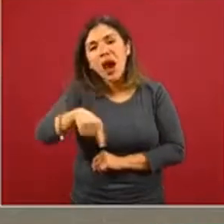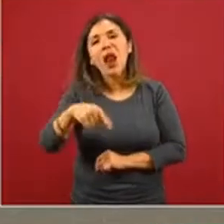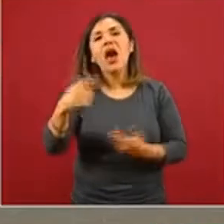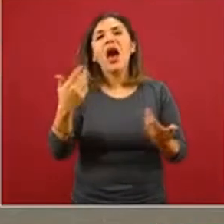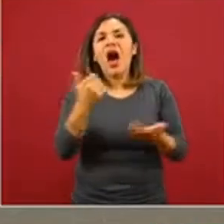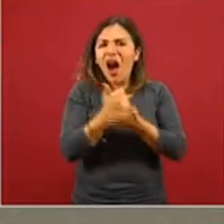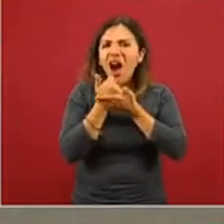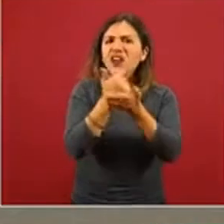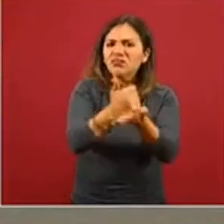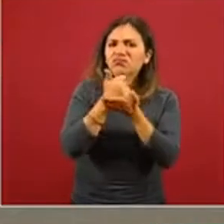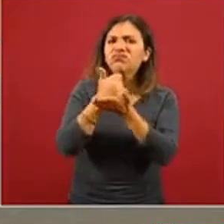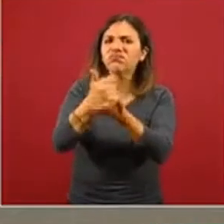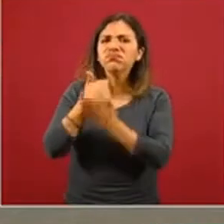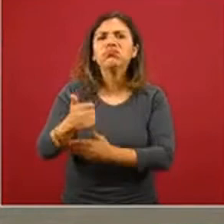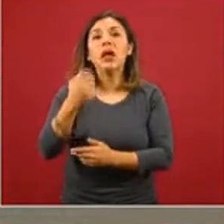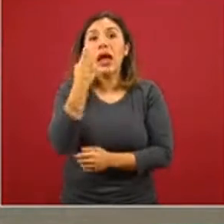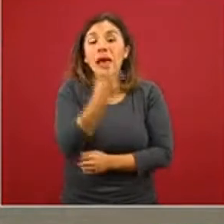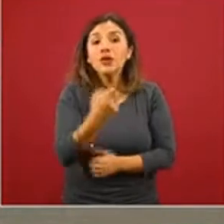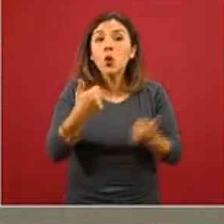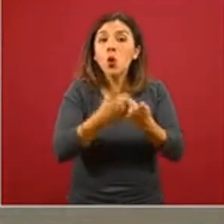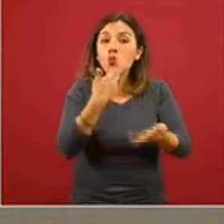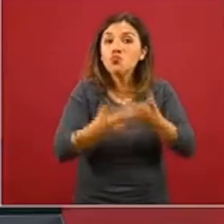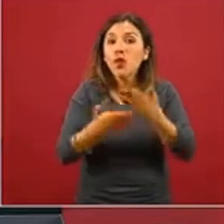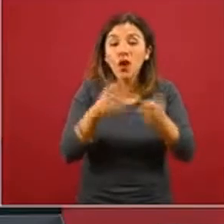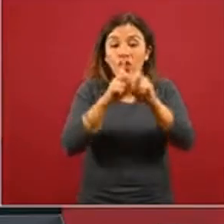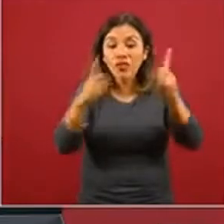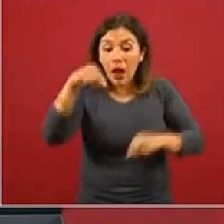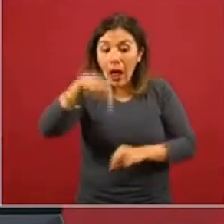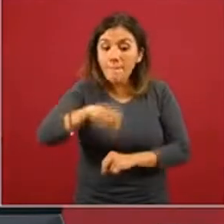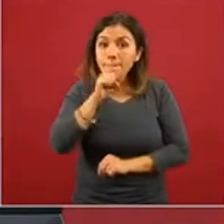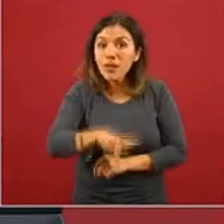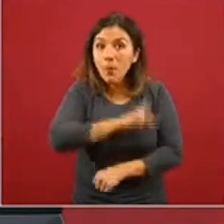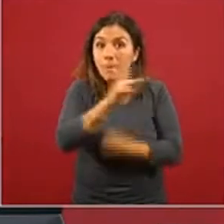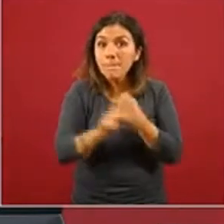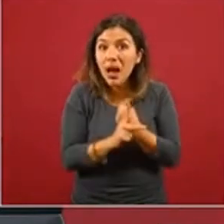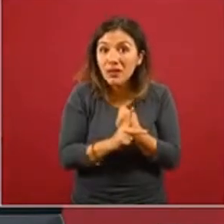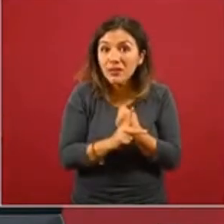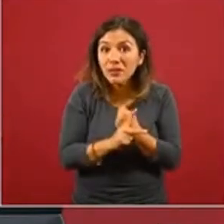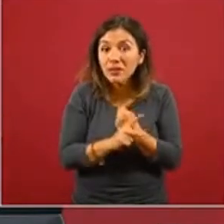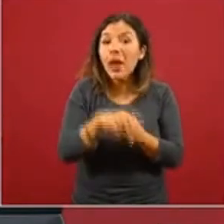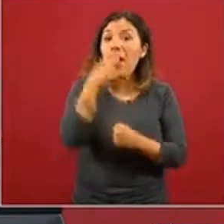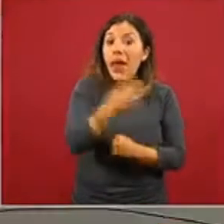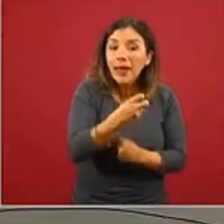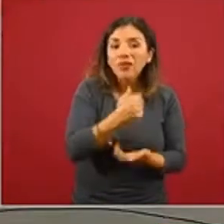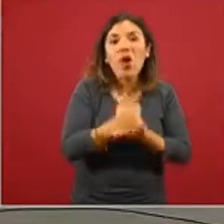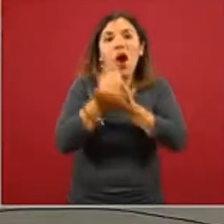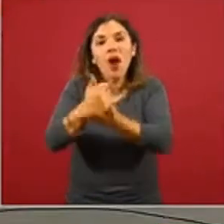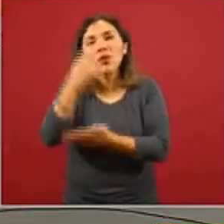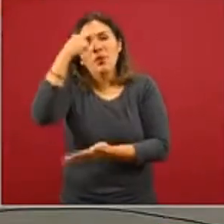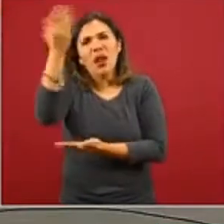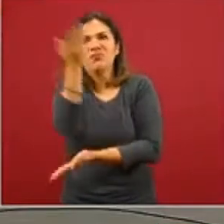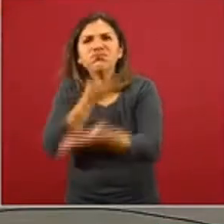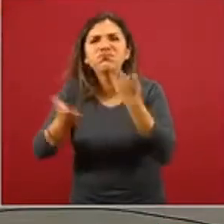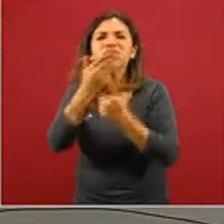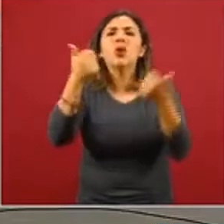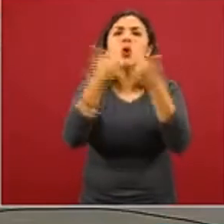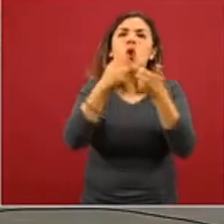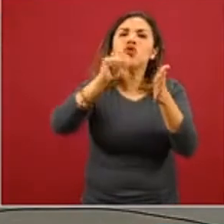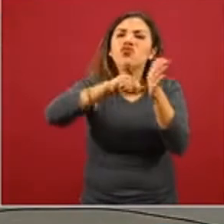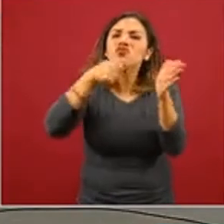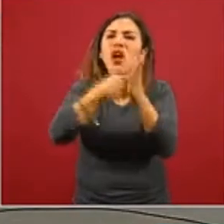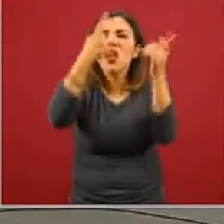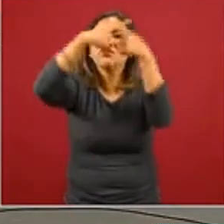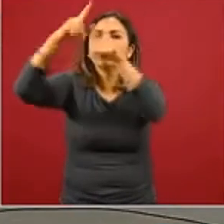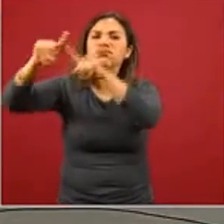el contribuir a partir de modelos desarrollados en el país y a su vez eso facilita el diálogo con las comunidades